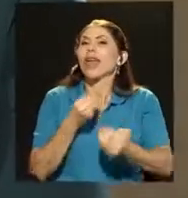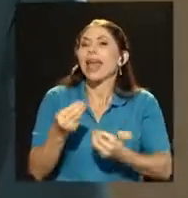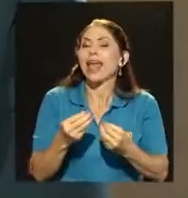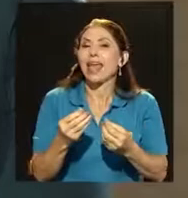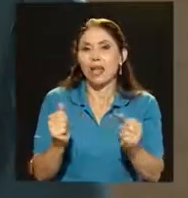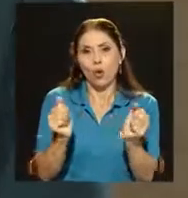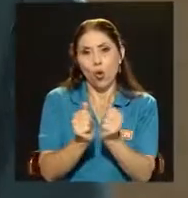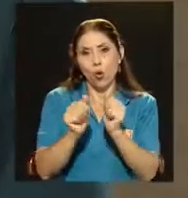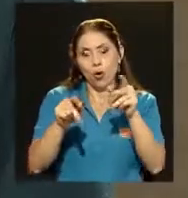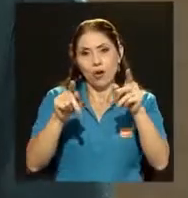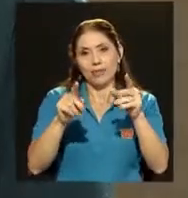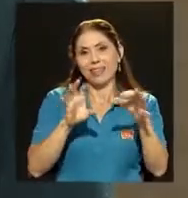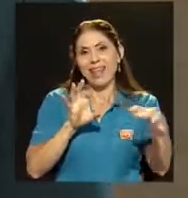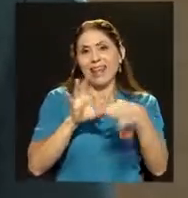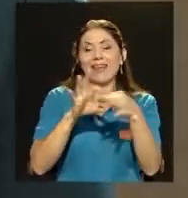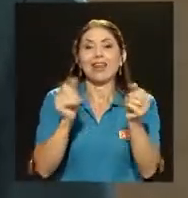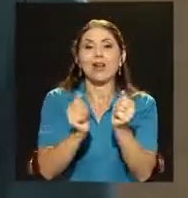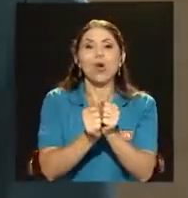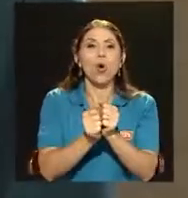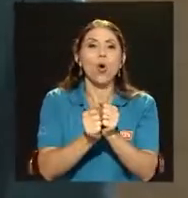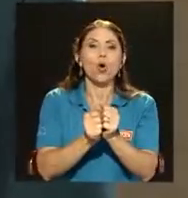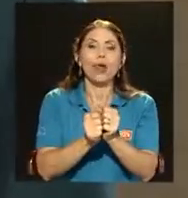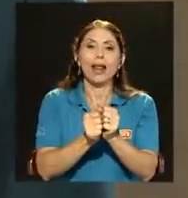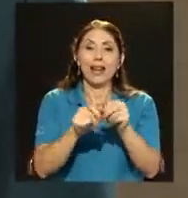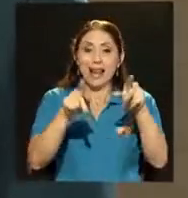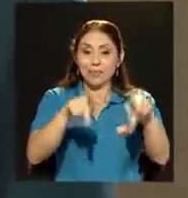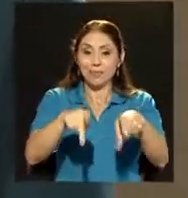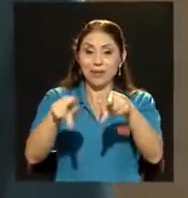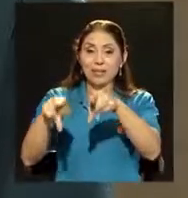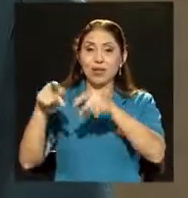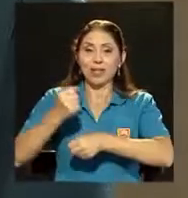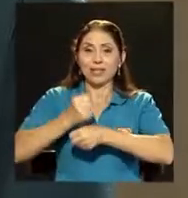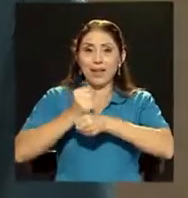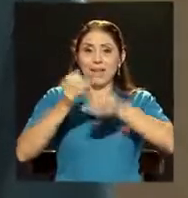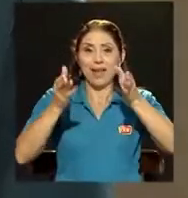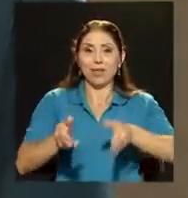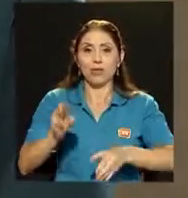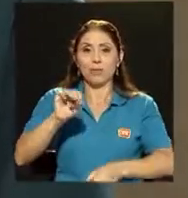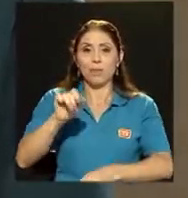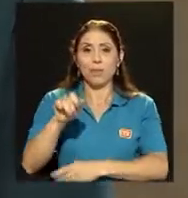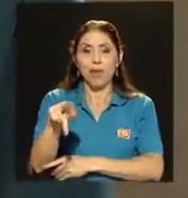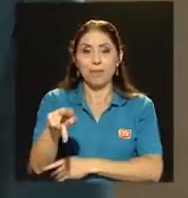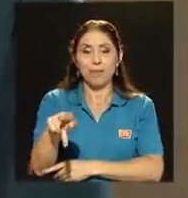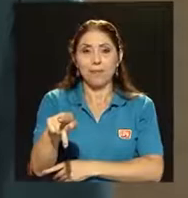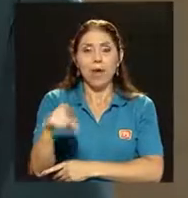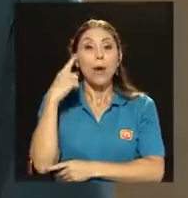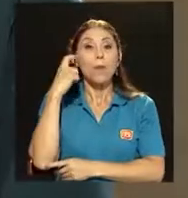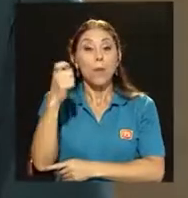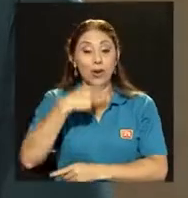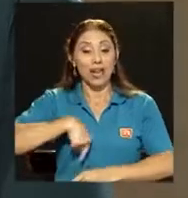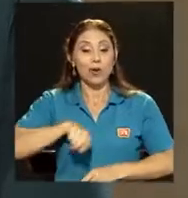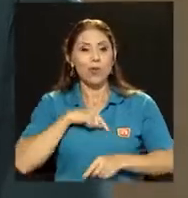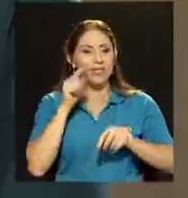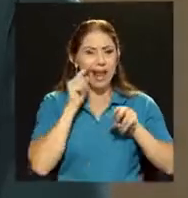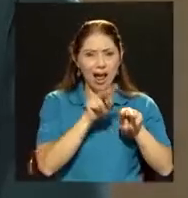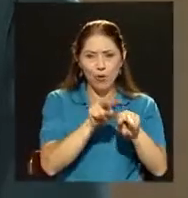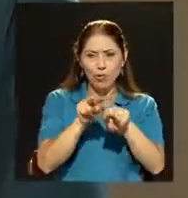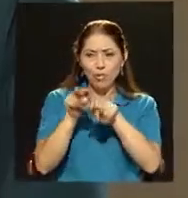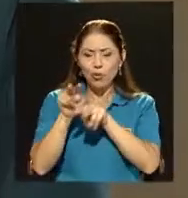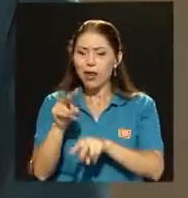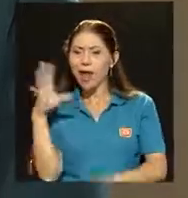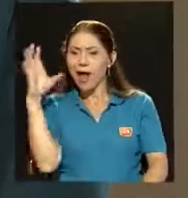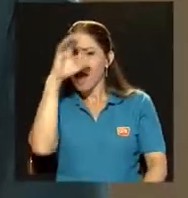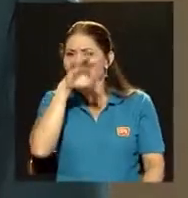¿verdad? Porque se identificaron como parte de nuestra auditoría más de 3.500 millones